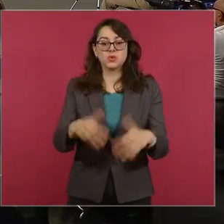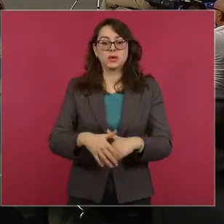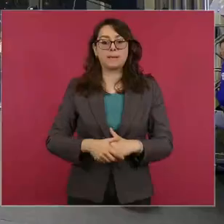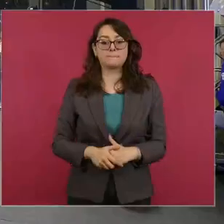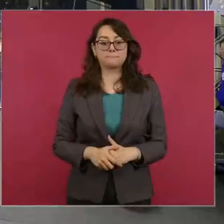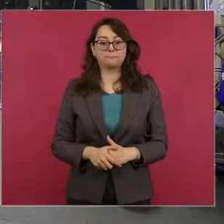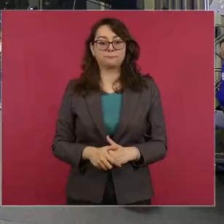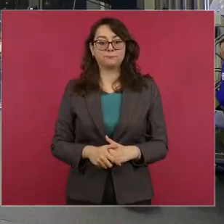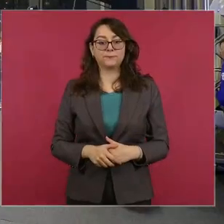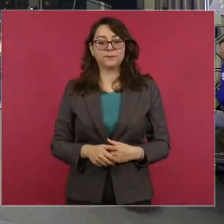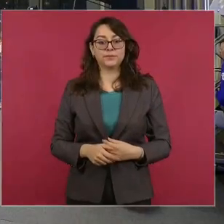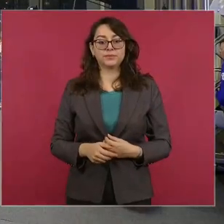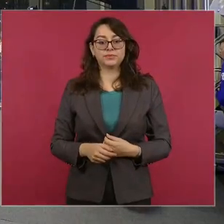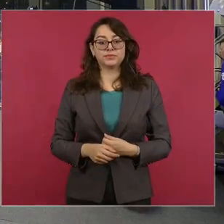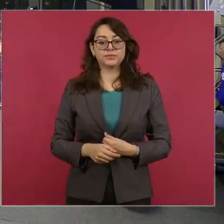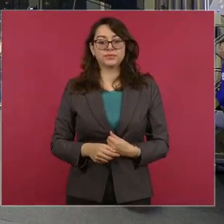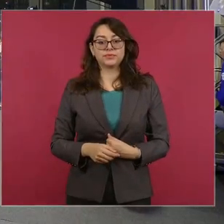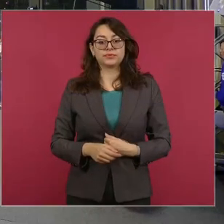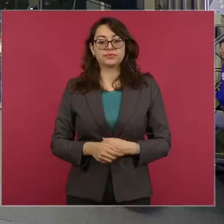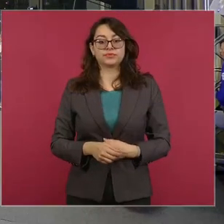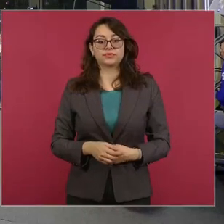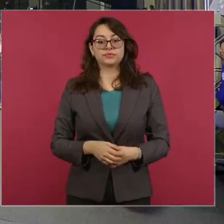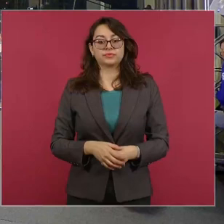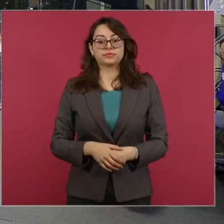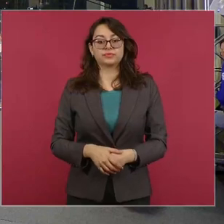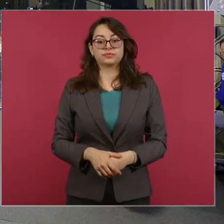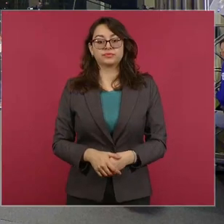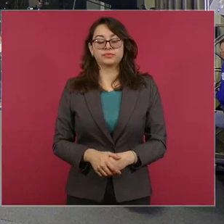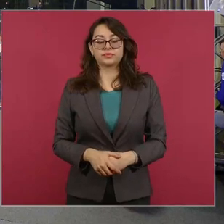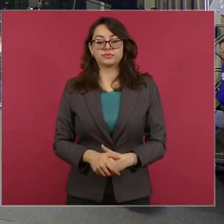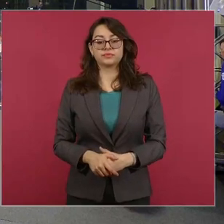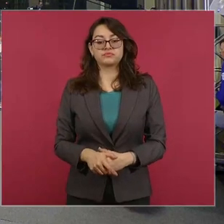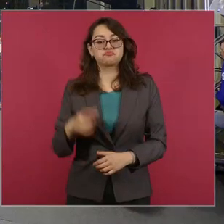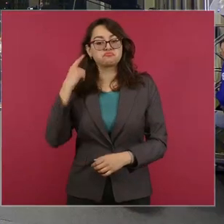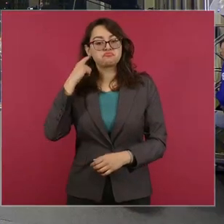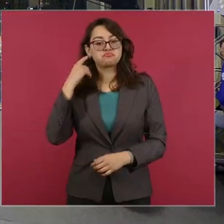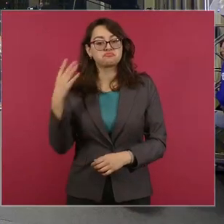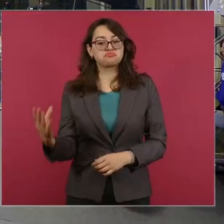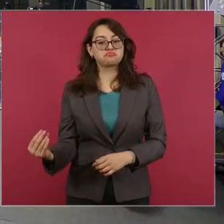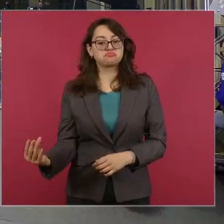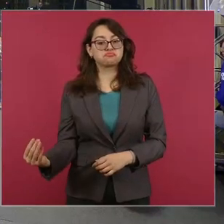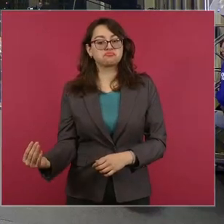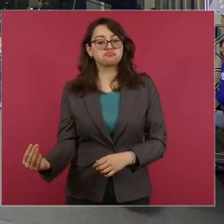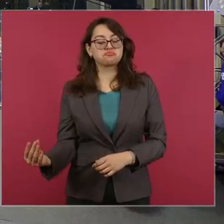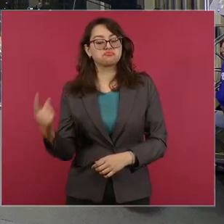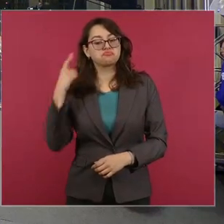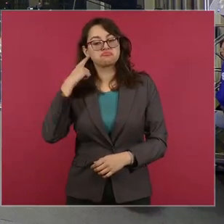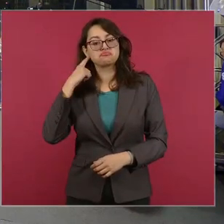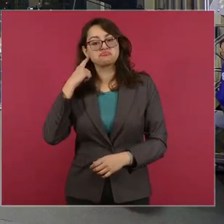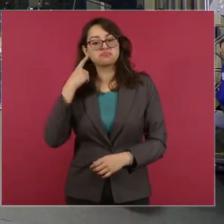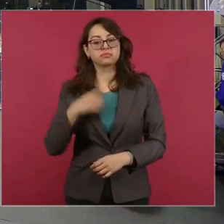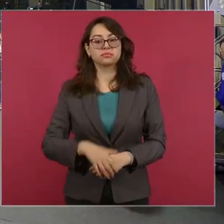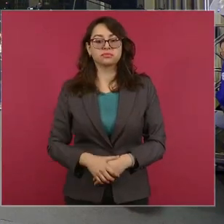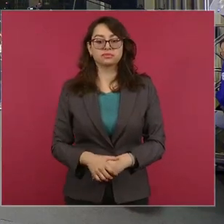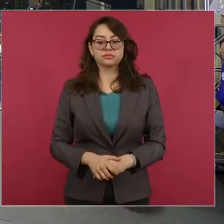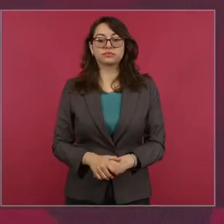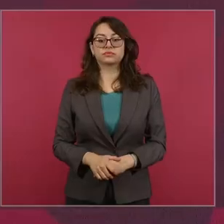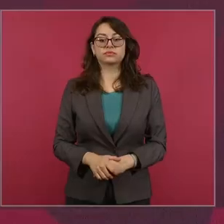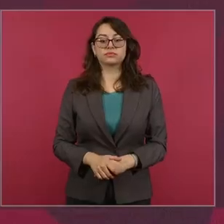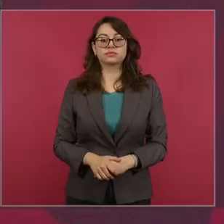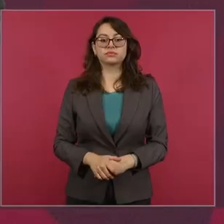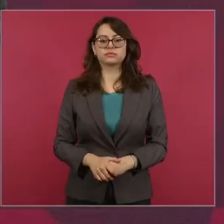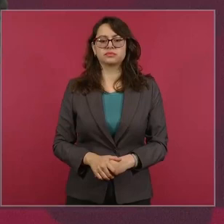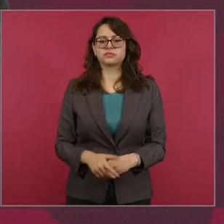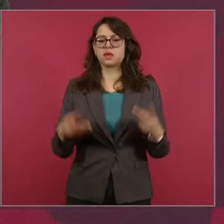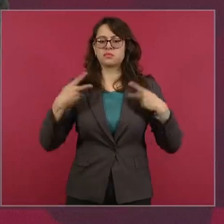en contra algunos de Que son libres, son libres,